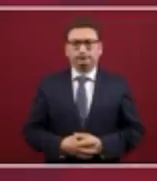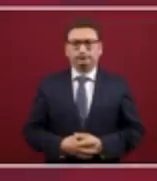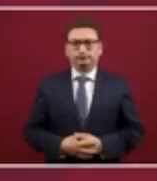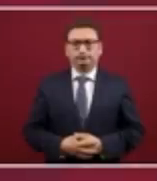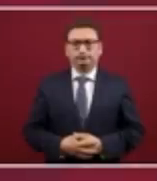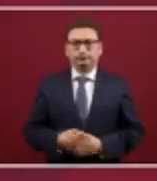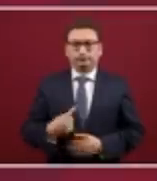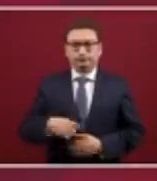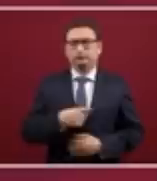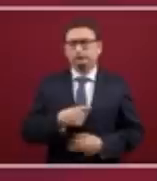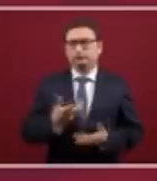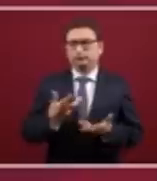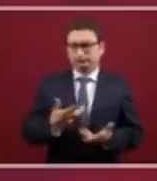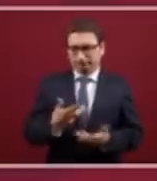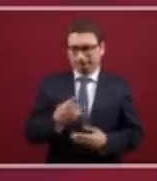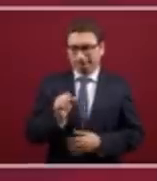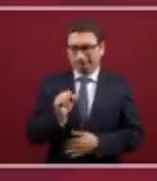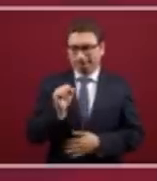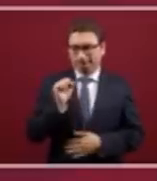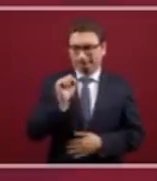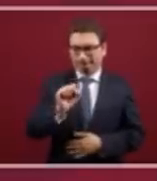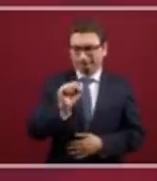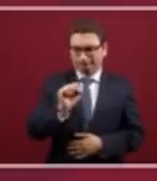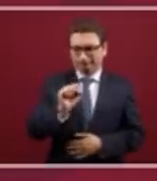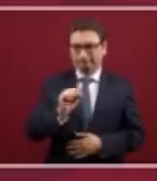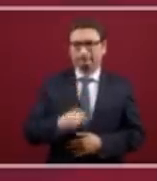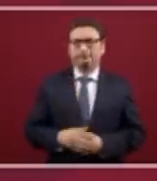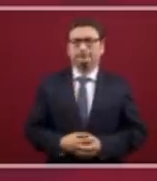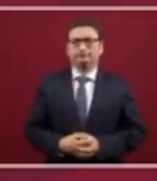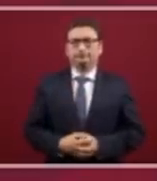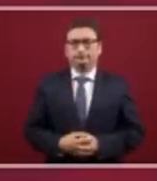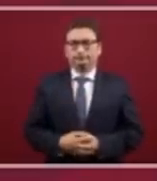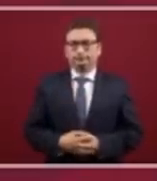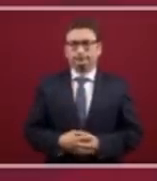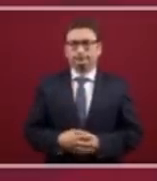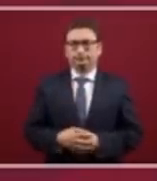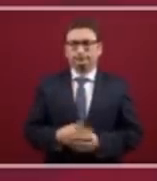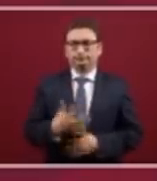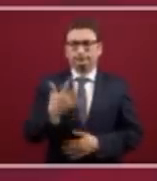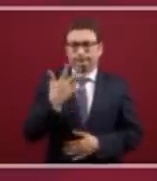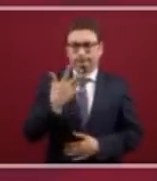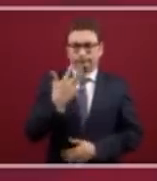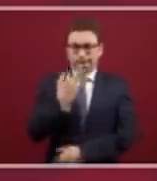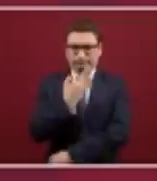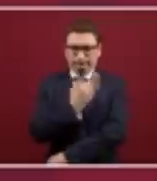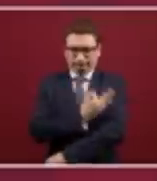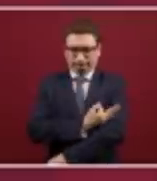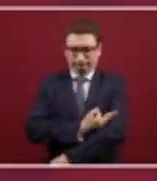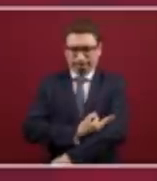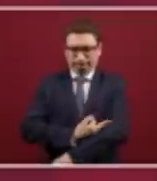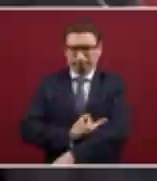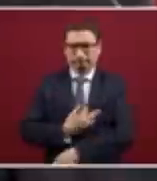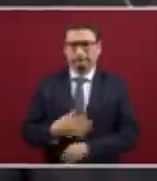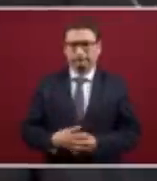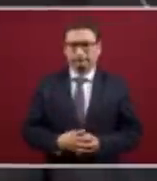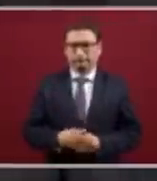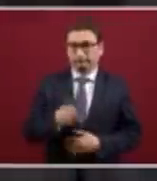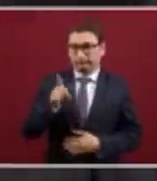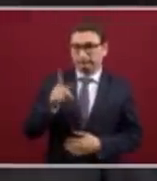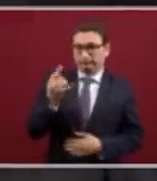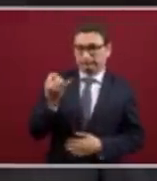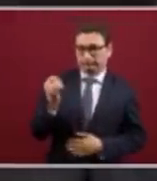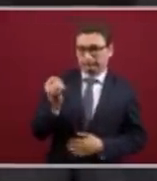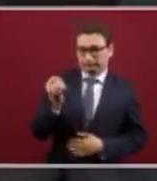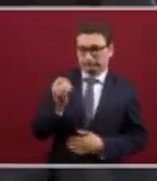méxico andrés manuel lópez obrador convocó a todos los sectores de todas las clases sociales a un acto por la defensa de la dignidad del